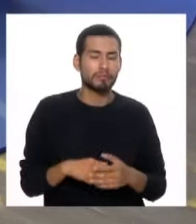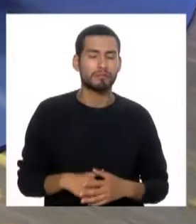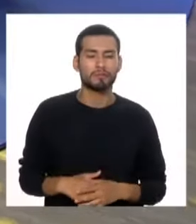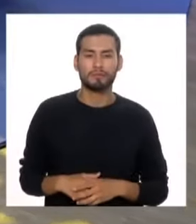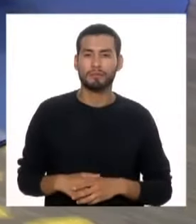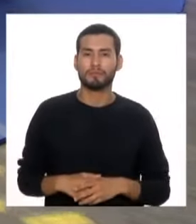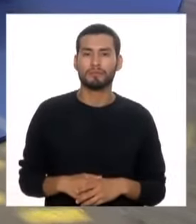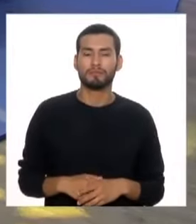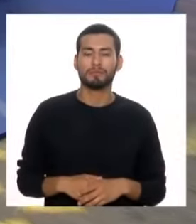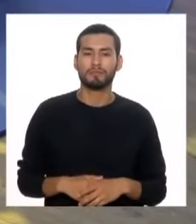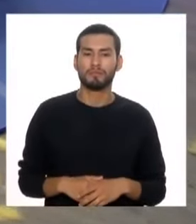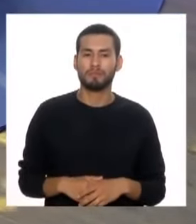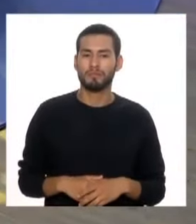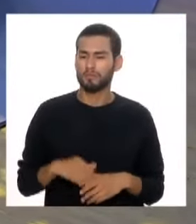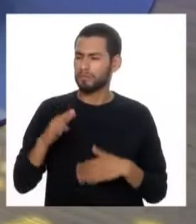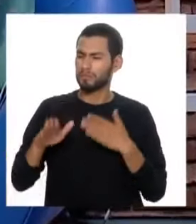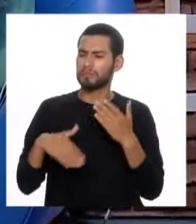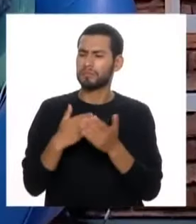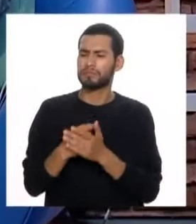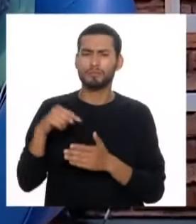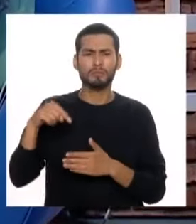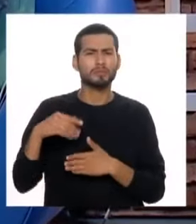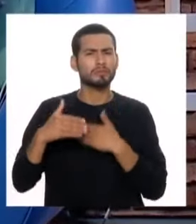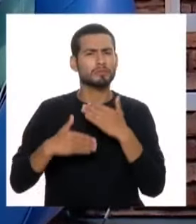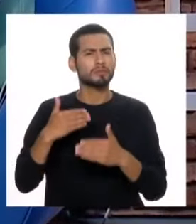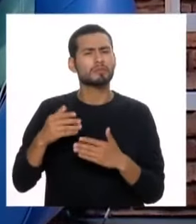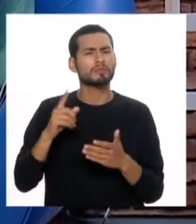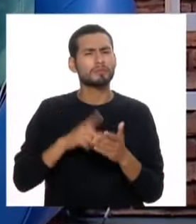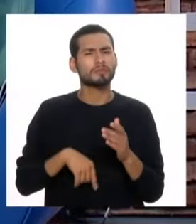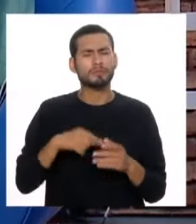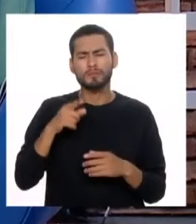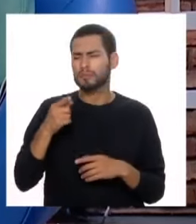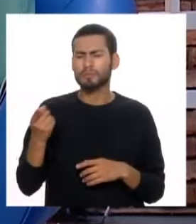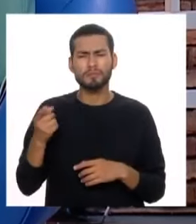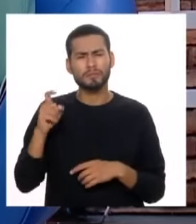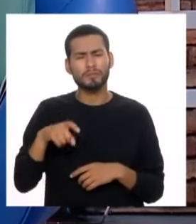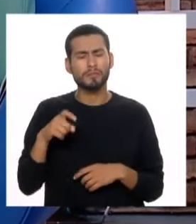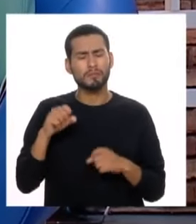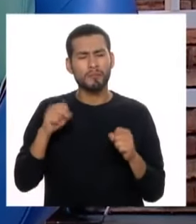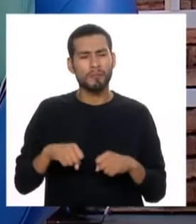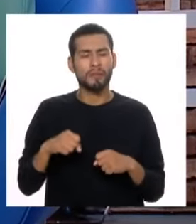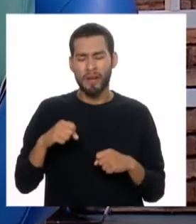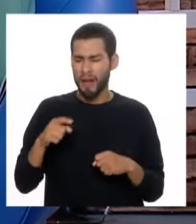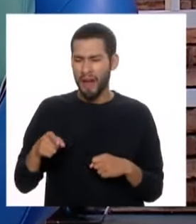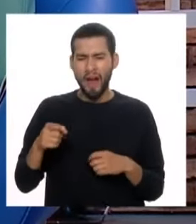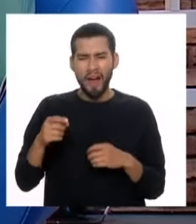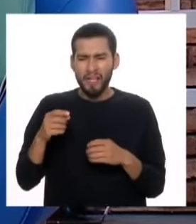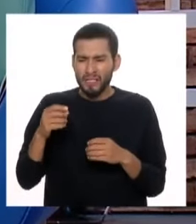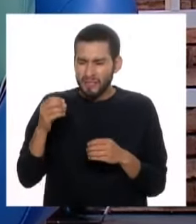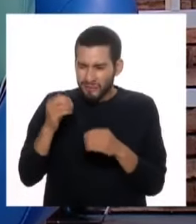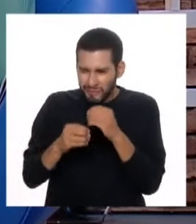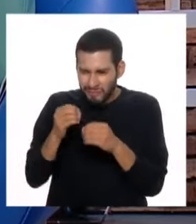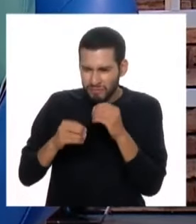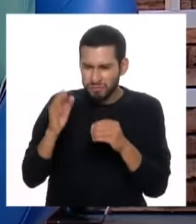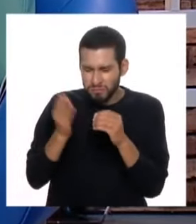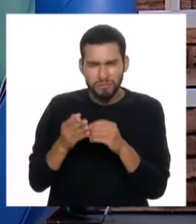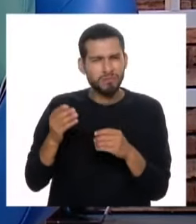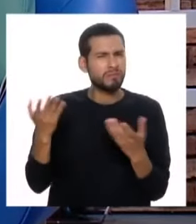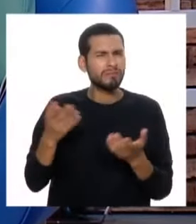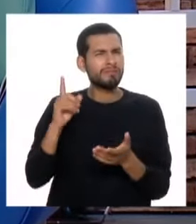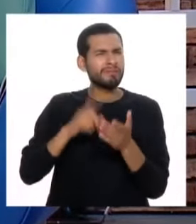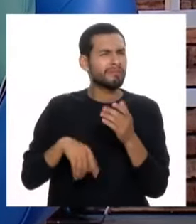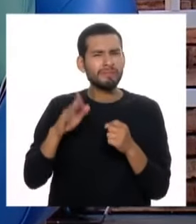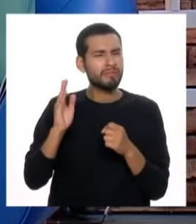ahora, en todo este proceso, por ejemplo, ¿qué es lo que ustedes necesitan para que estas sanciones lleguen? ¿Cuáles son las